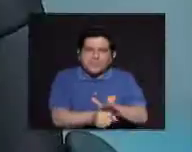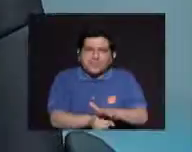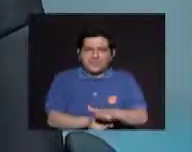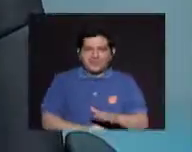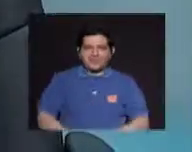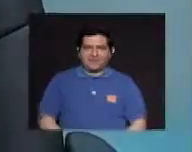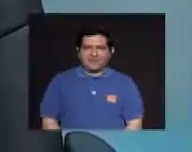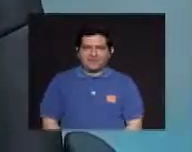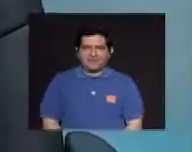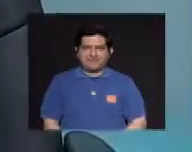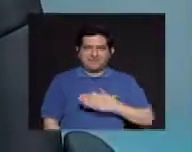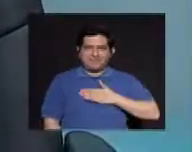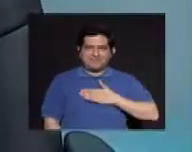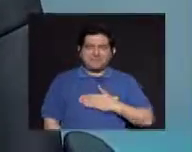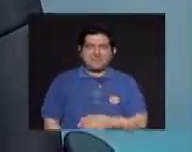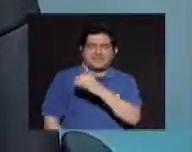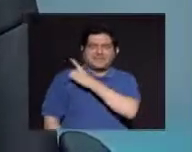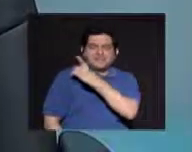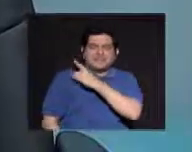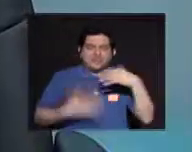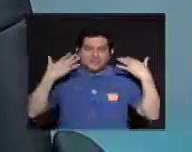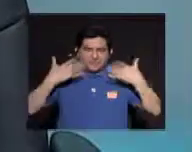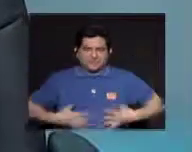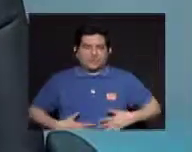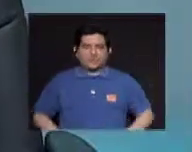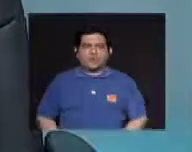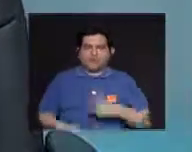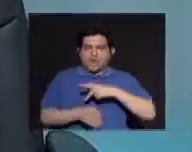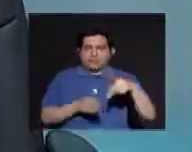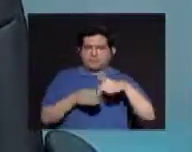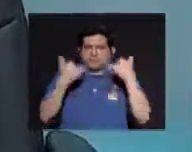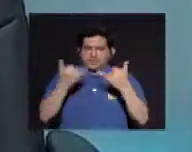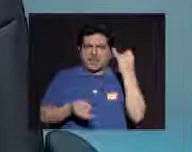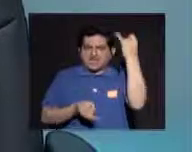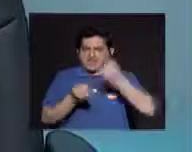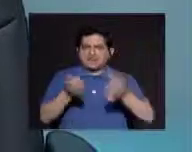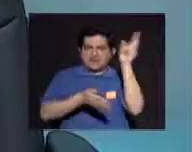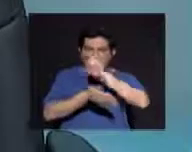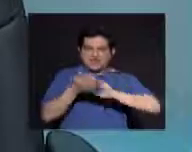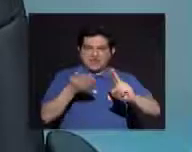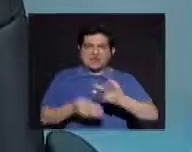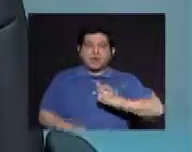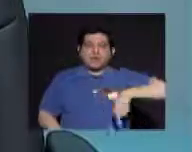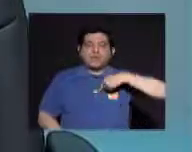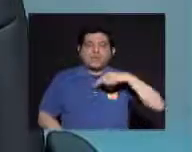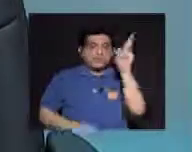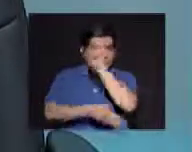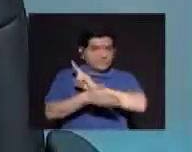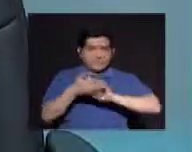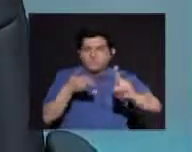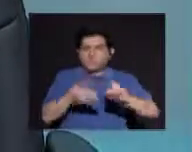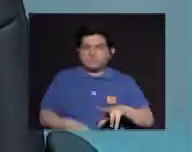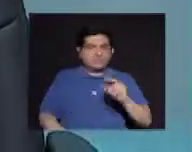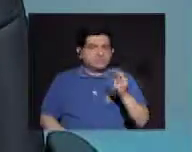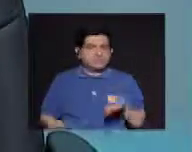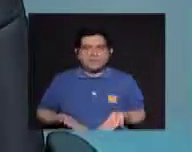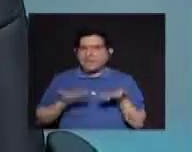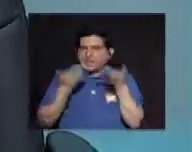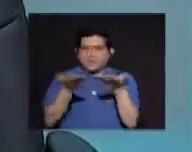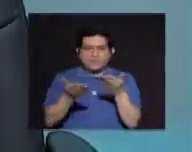época. Mi directora de vestuario era profesional, ya había salido de la universidad y nuestra universidad no ofrecía,